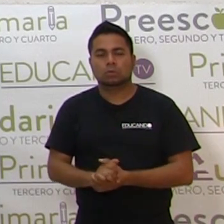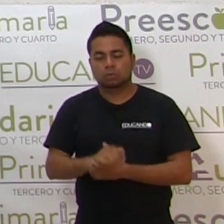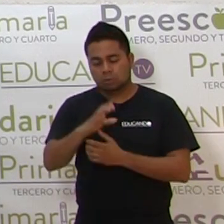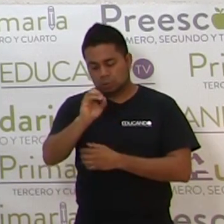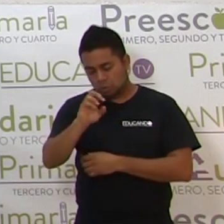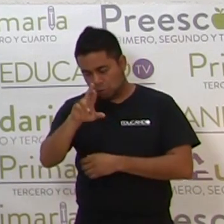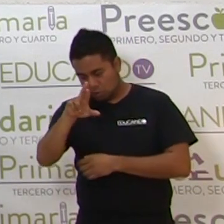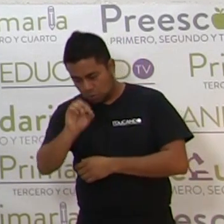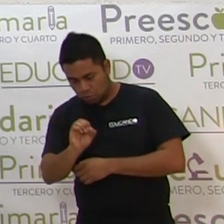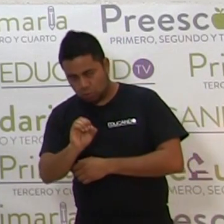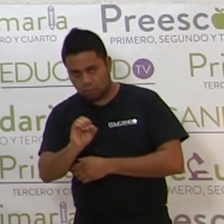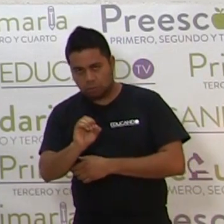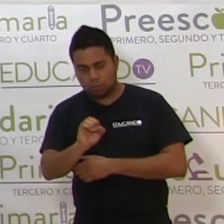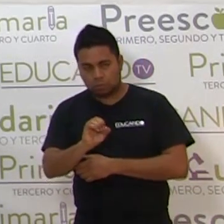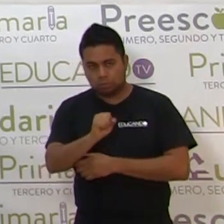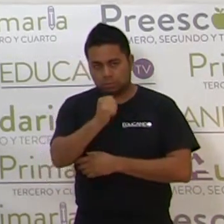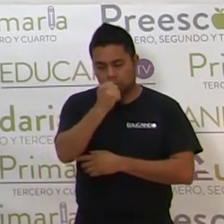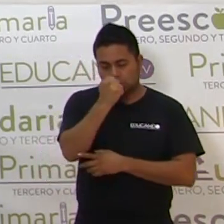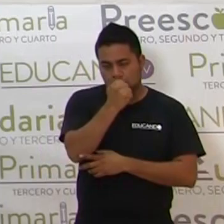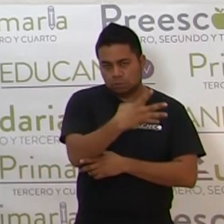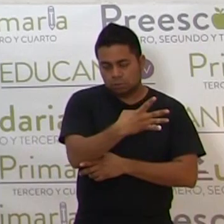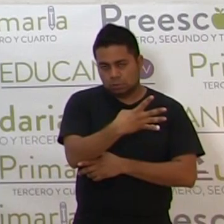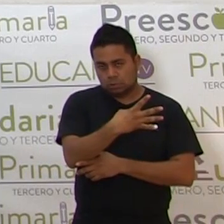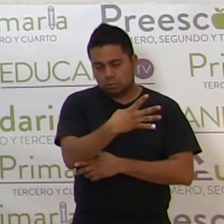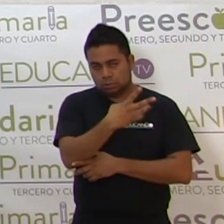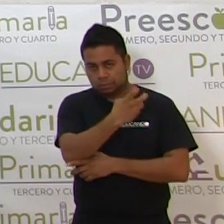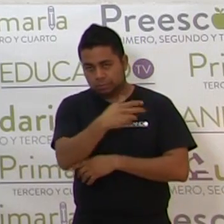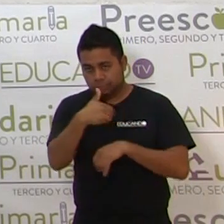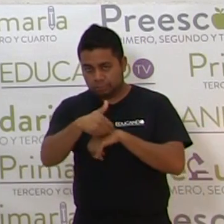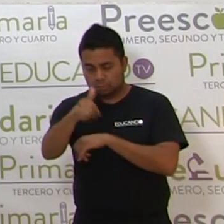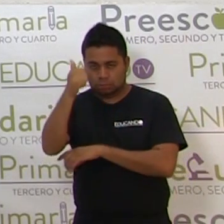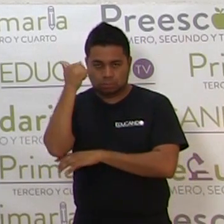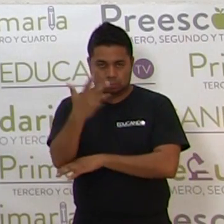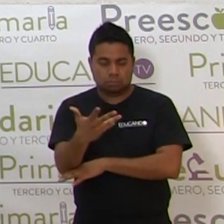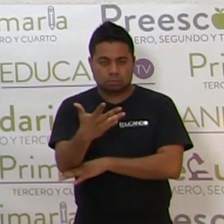coro. 4. ¿Esta sería la 5?